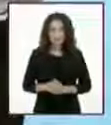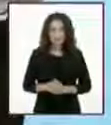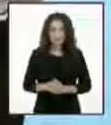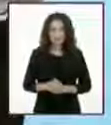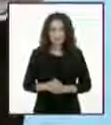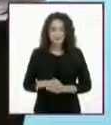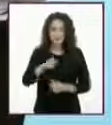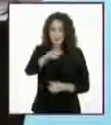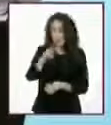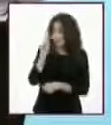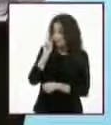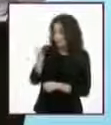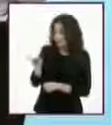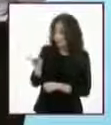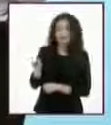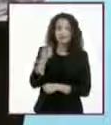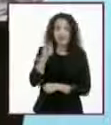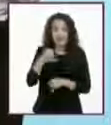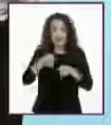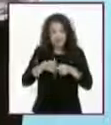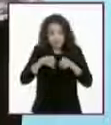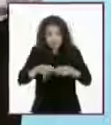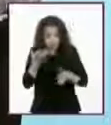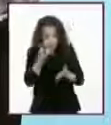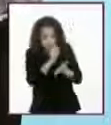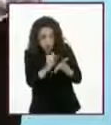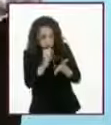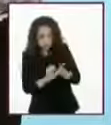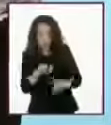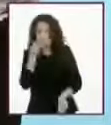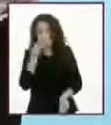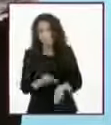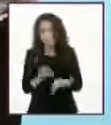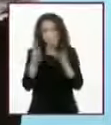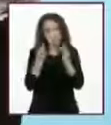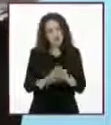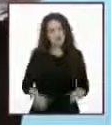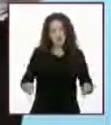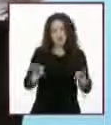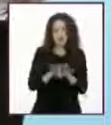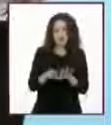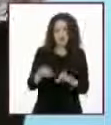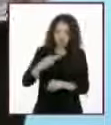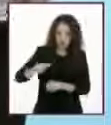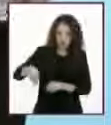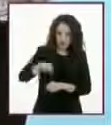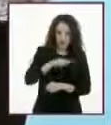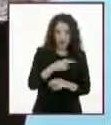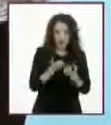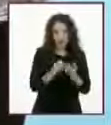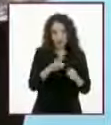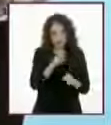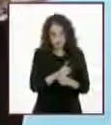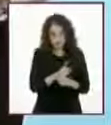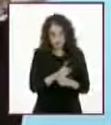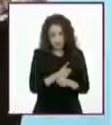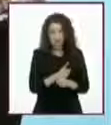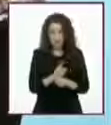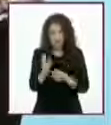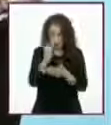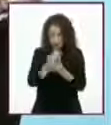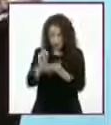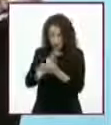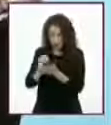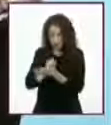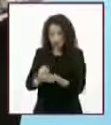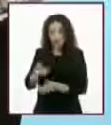Como observaron, la información escrita es muy importante en nuestra sociedad y los textos funcionales tienen un